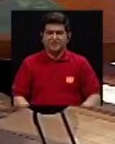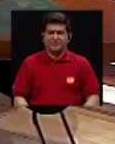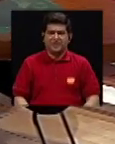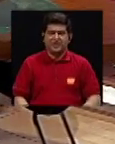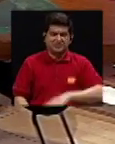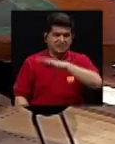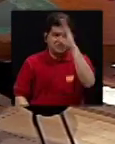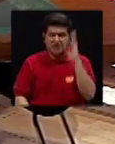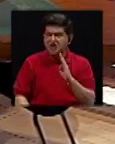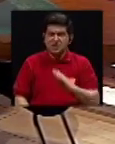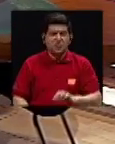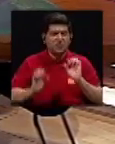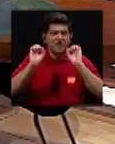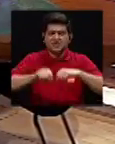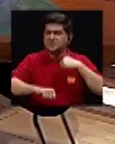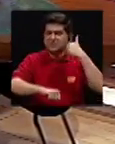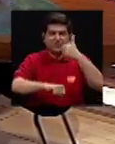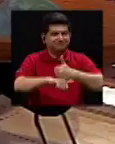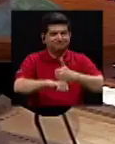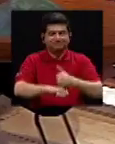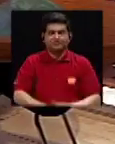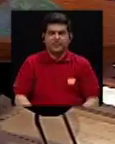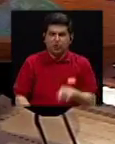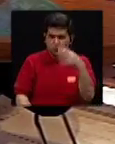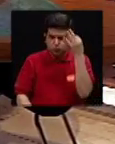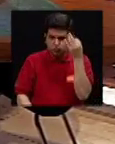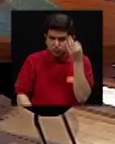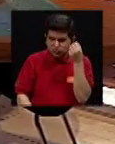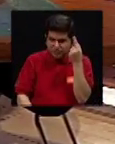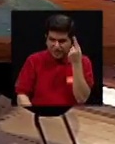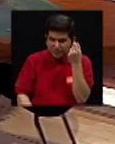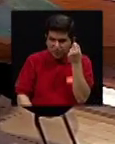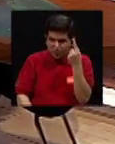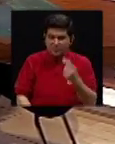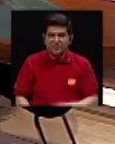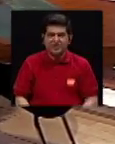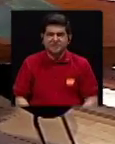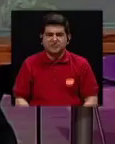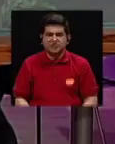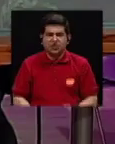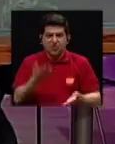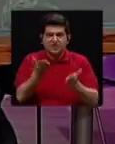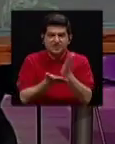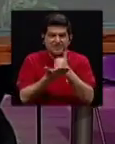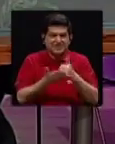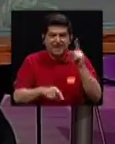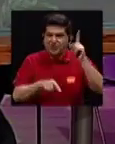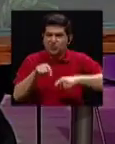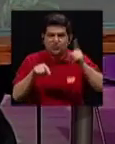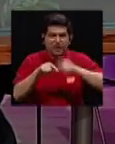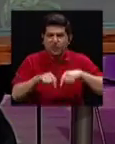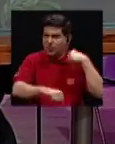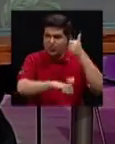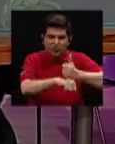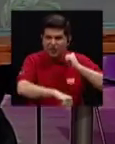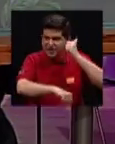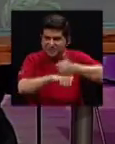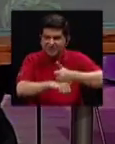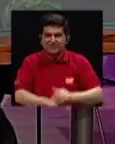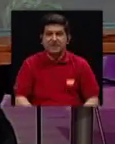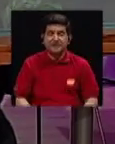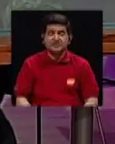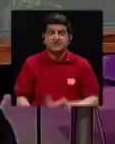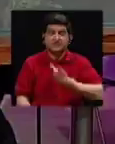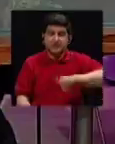poder históricamente nunca se descifran Entonces te parece que tienen un componente de ahí un poco indescifrable